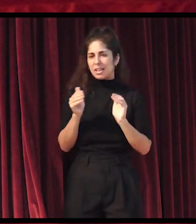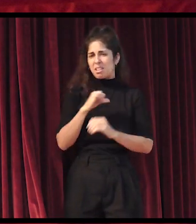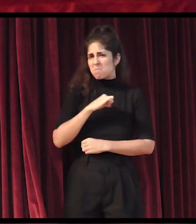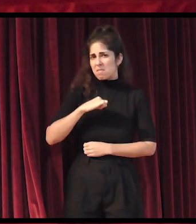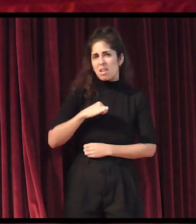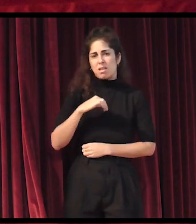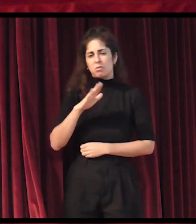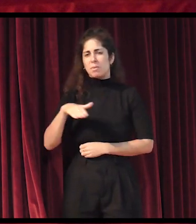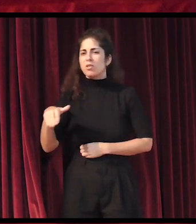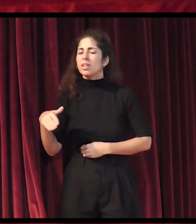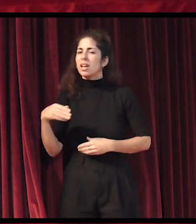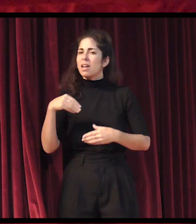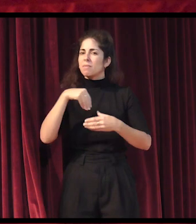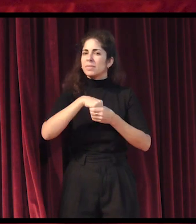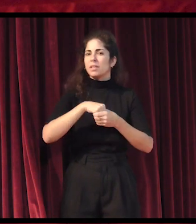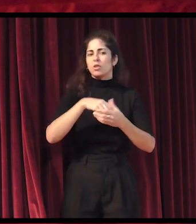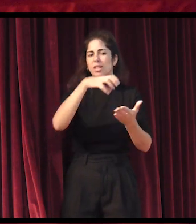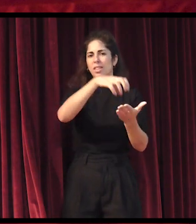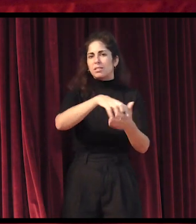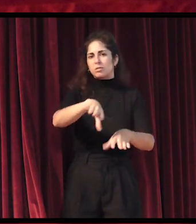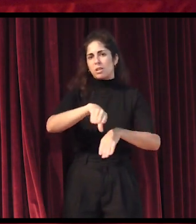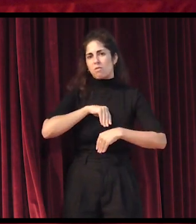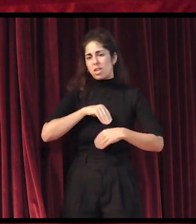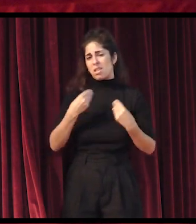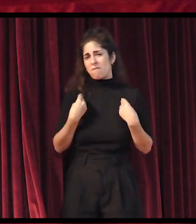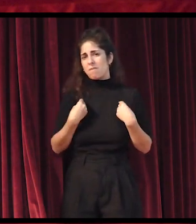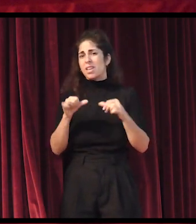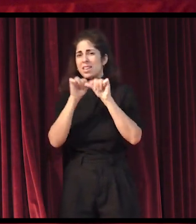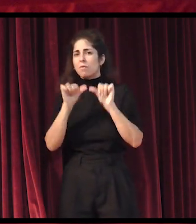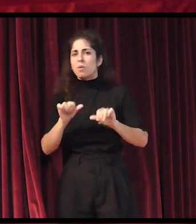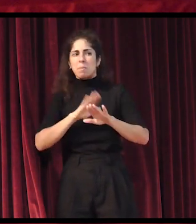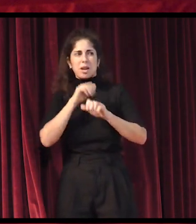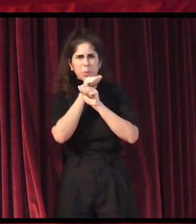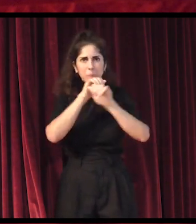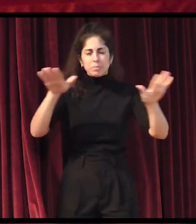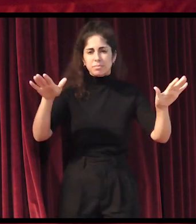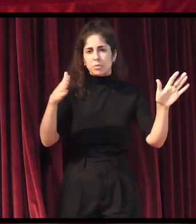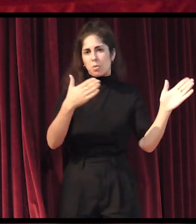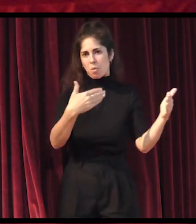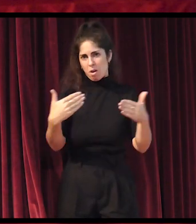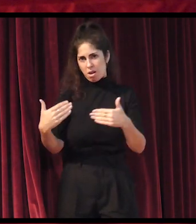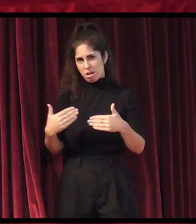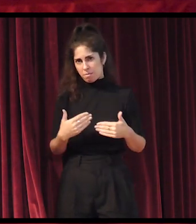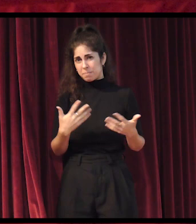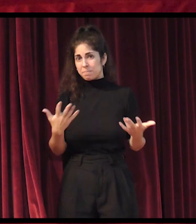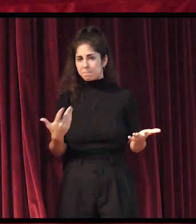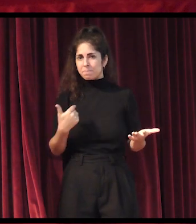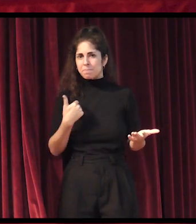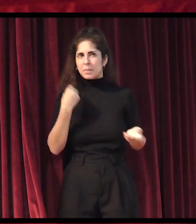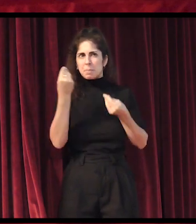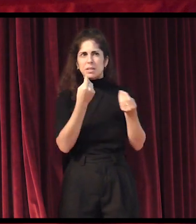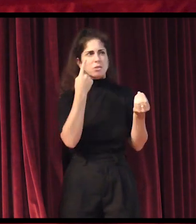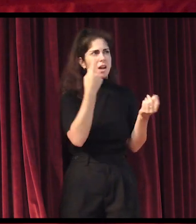el canal de comunicación para hacerse escuchar, ¿no? Entonces, no es que los echen falta porque no han querido